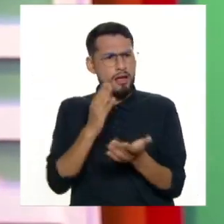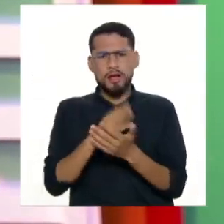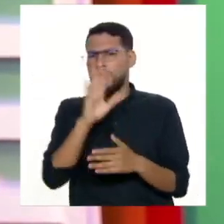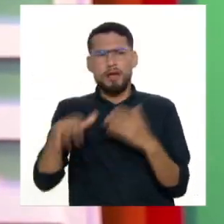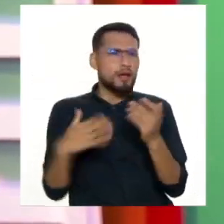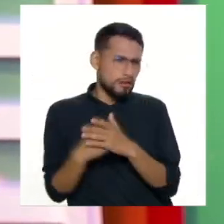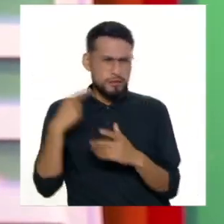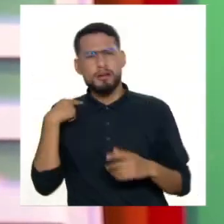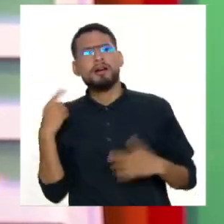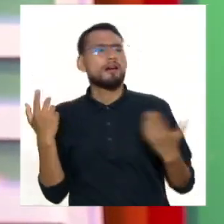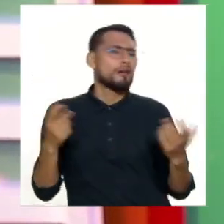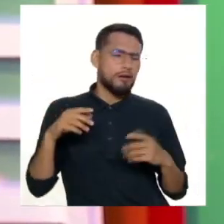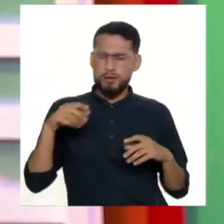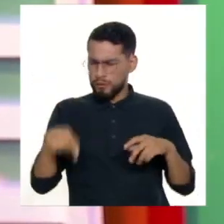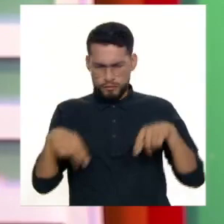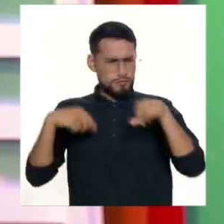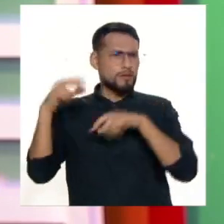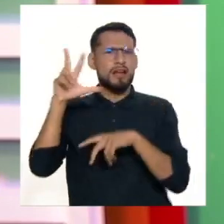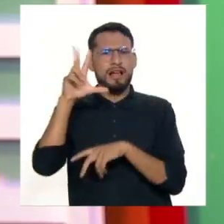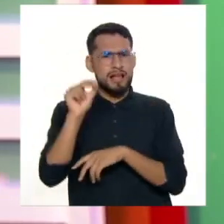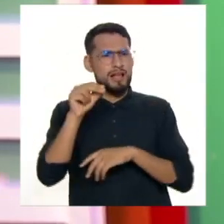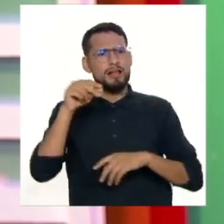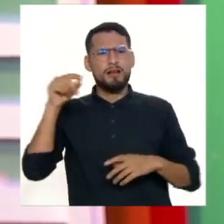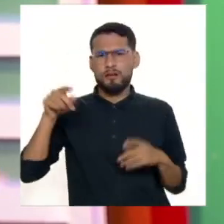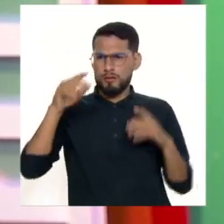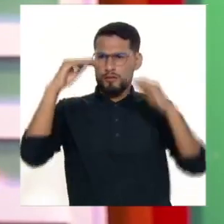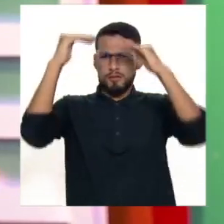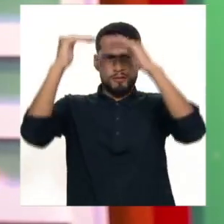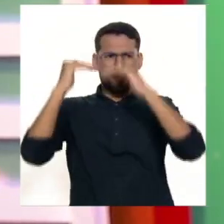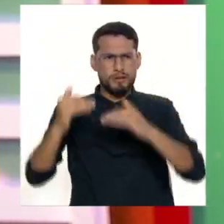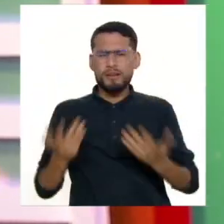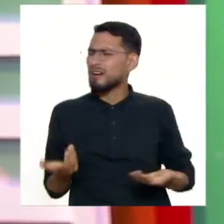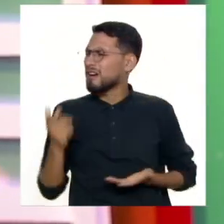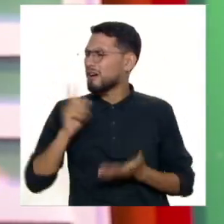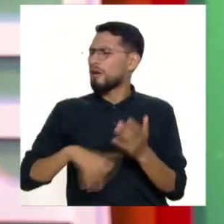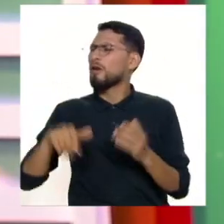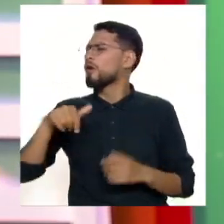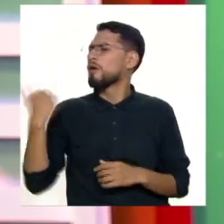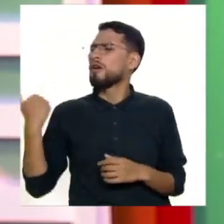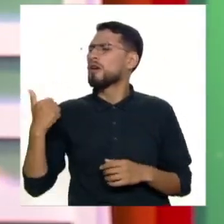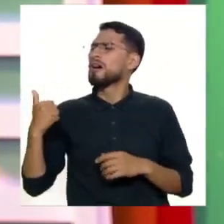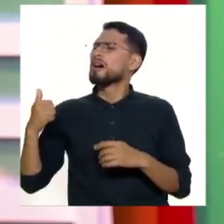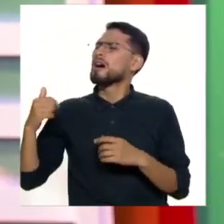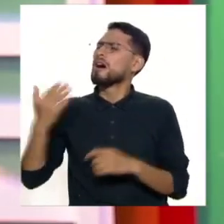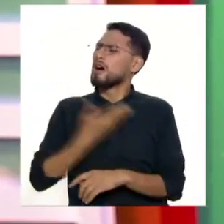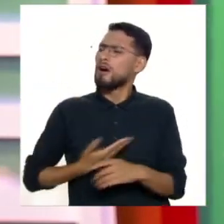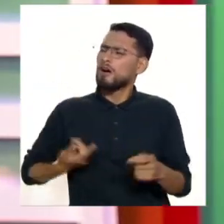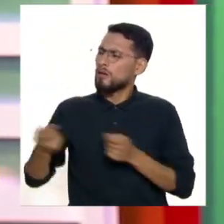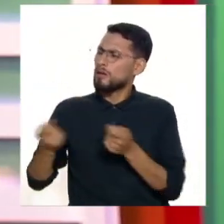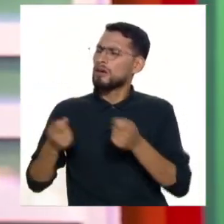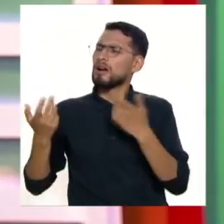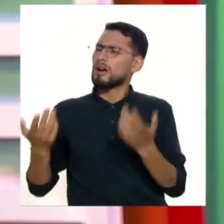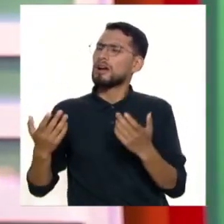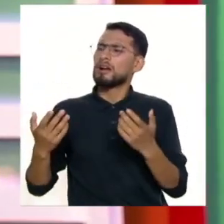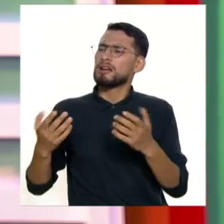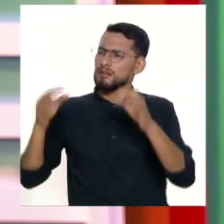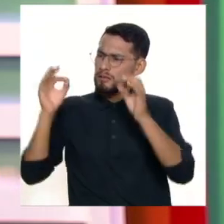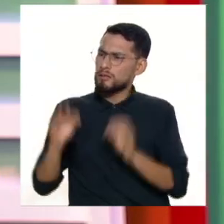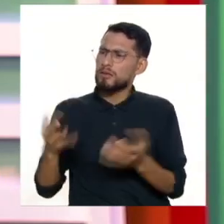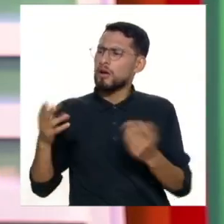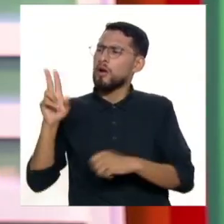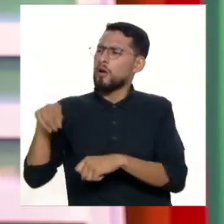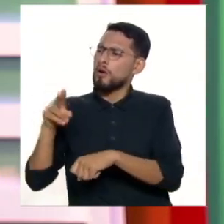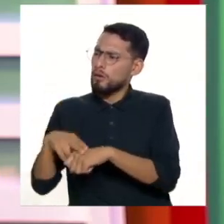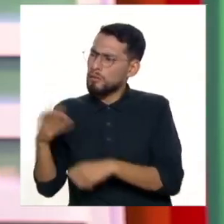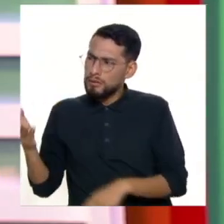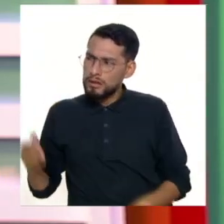todos empiezan a hacer piso por piso, como 30 pisos, ¿no? Y se hace todo el piso. ¿En qué otras instituciones estatales ya es una cuestión